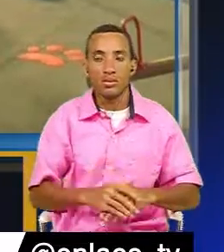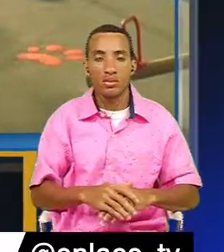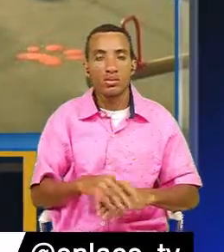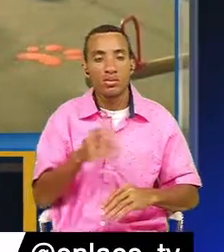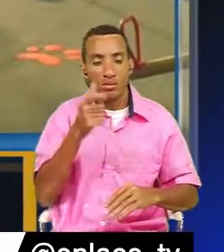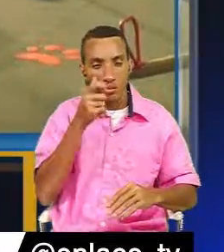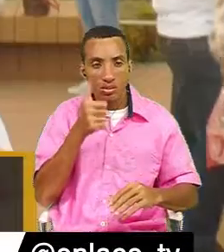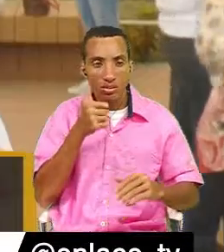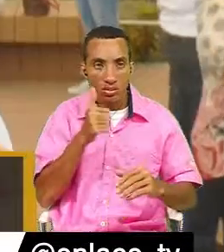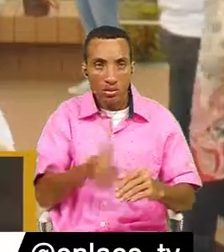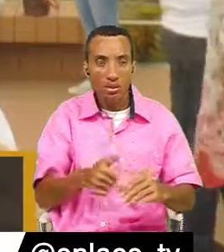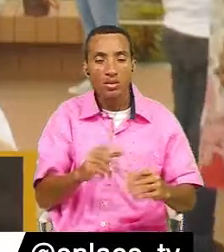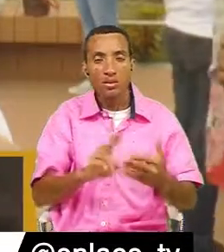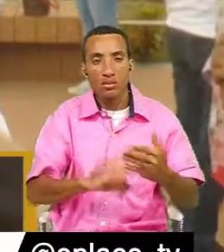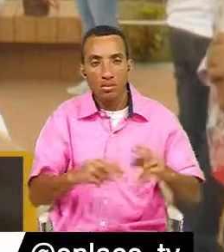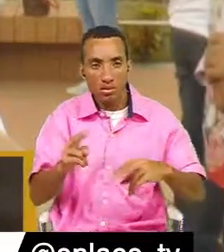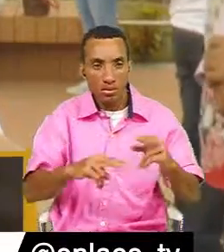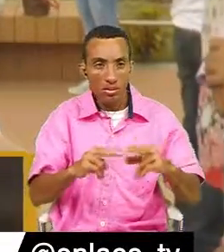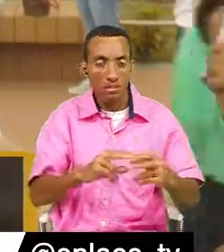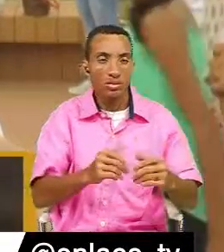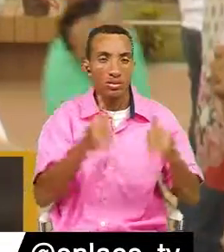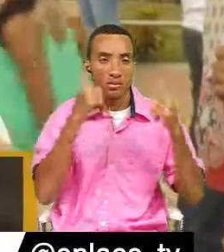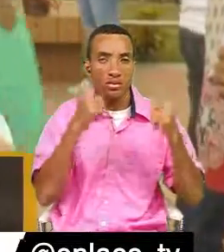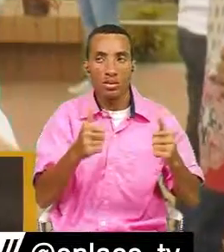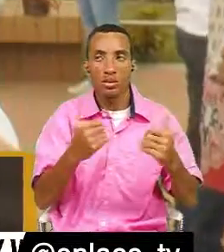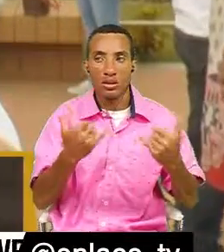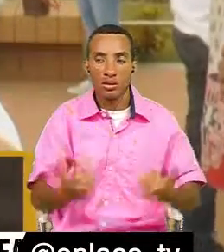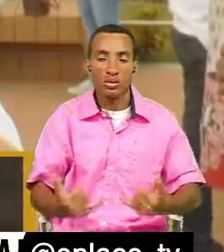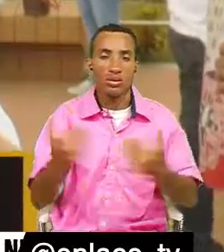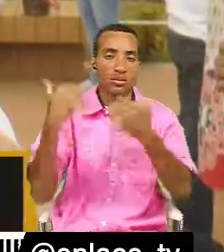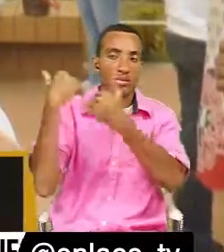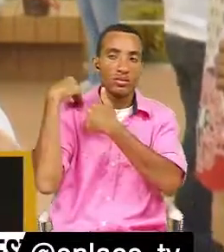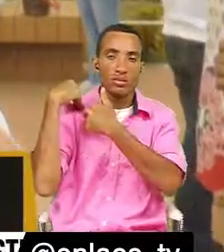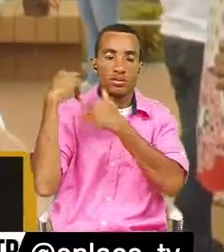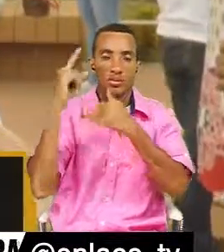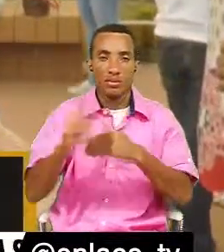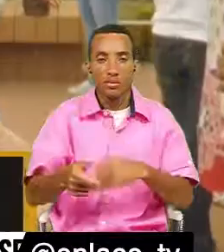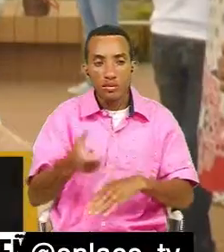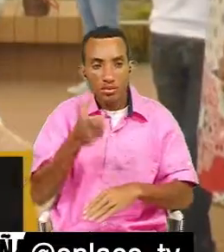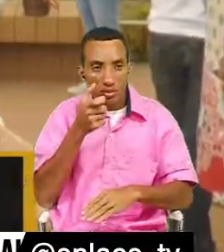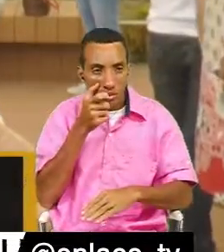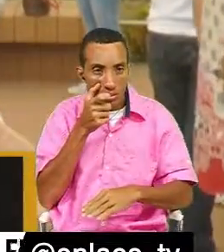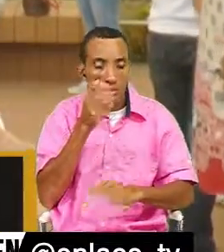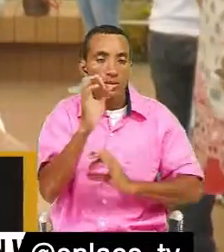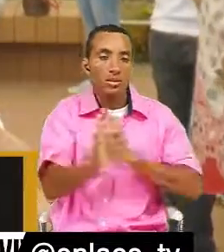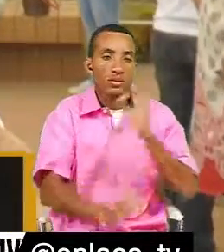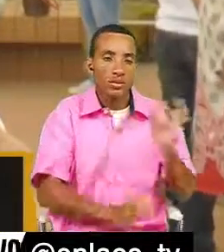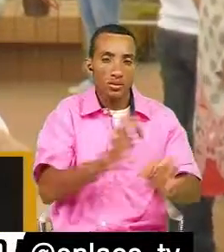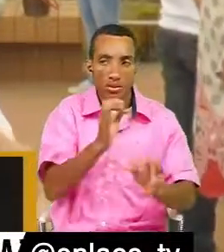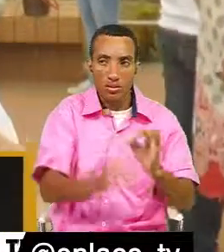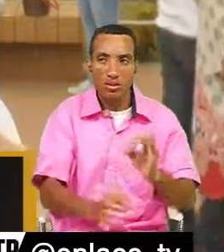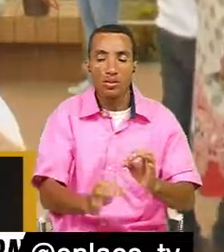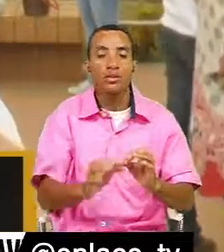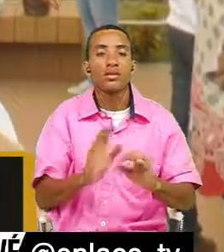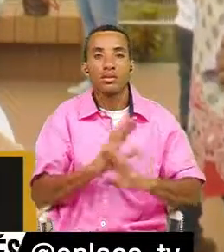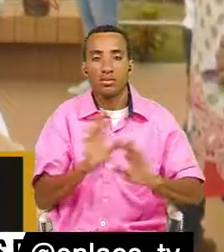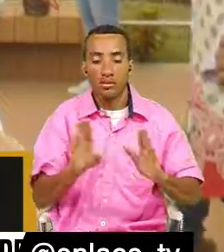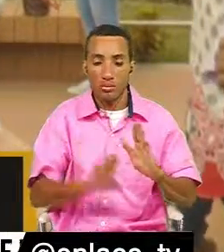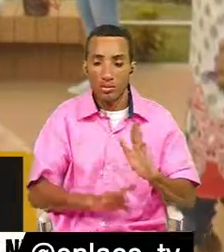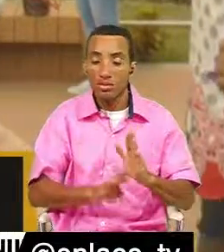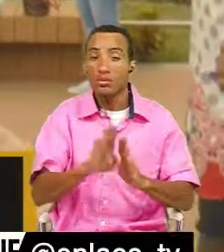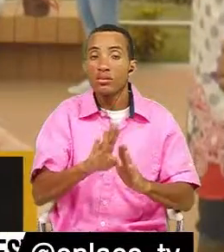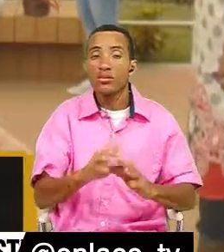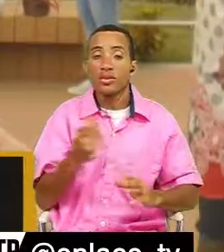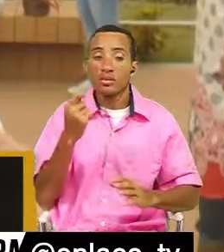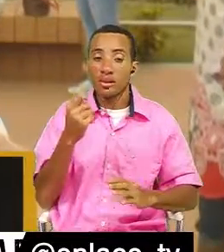para que nos lo terminaran bien, y ahora tenemos la responsabilidad de velar para cuidarlo, para mantenerlo, porque esto es